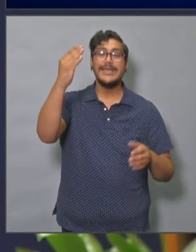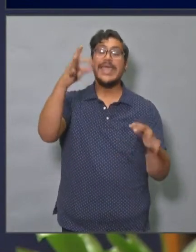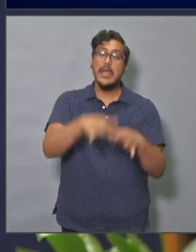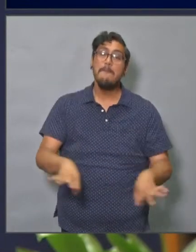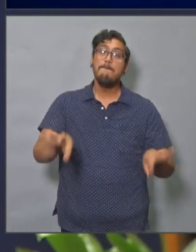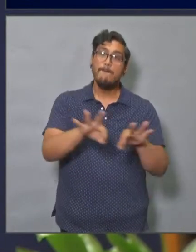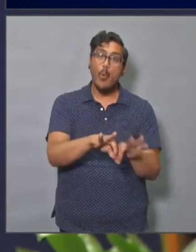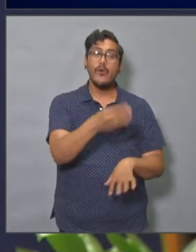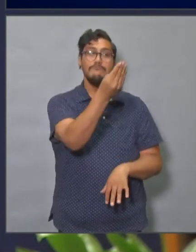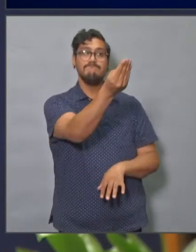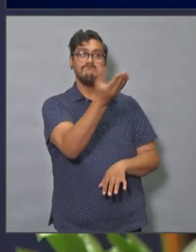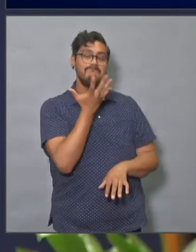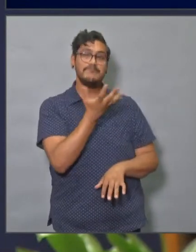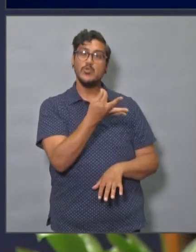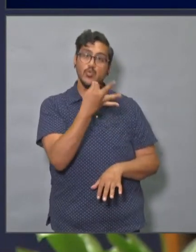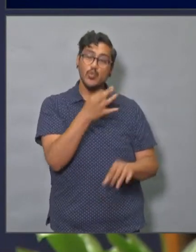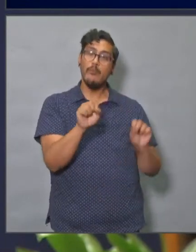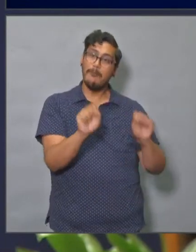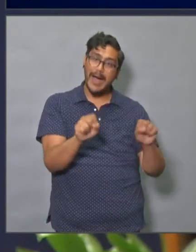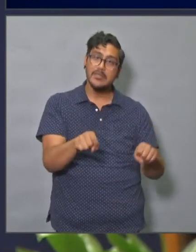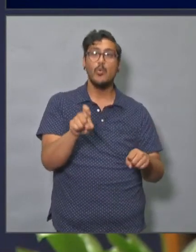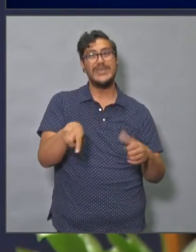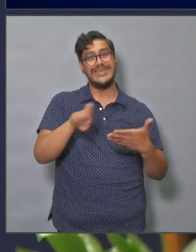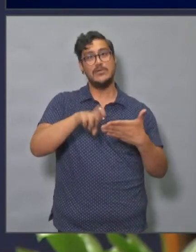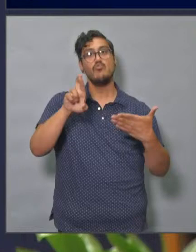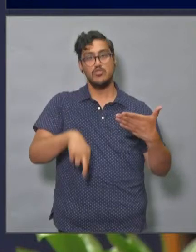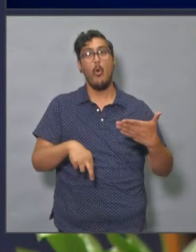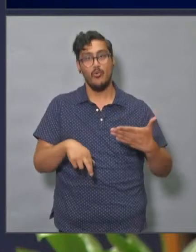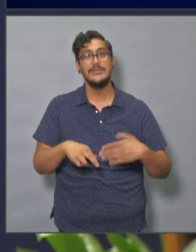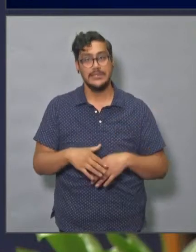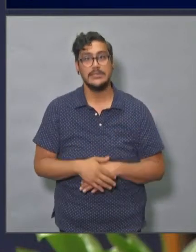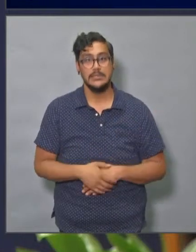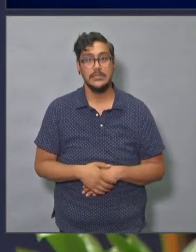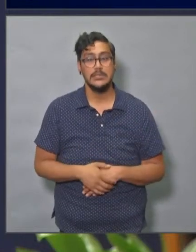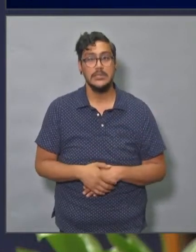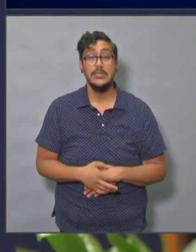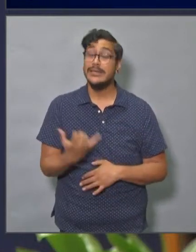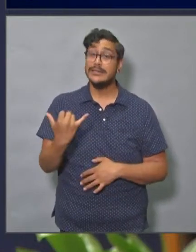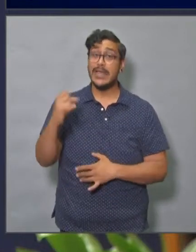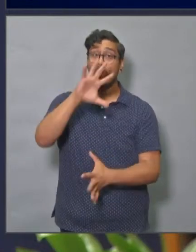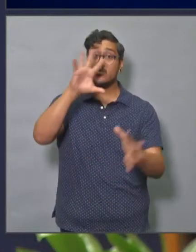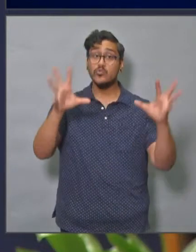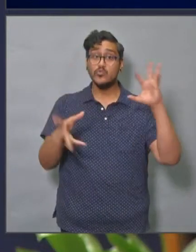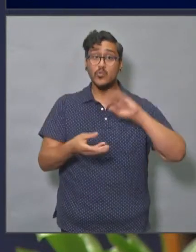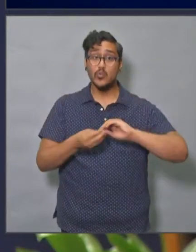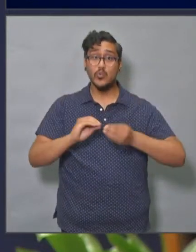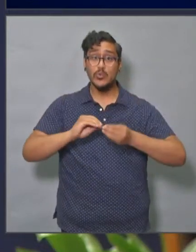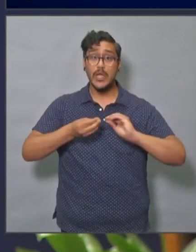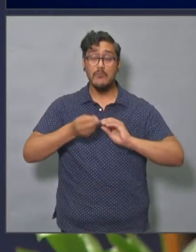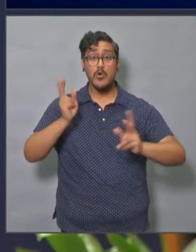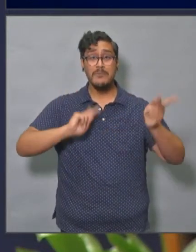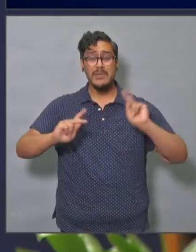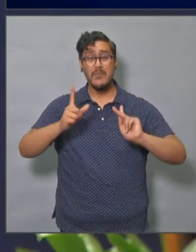Salud Pública lo más pronto posible. Esto eleva el número total de personas que dieron positivo